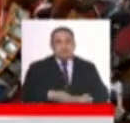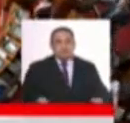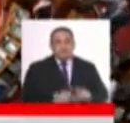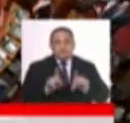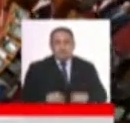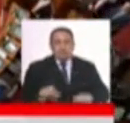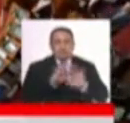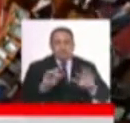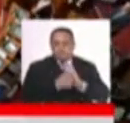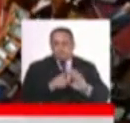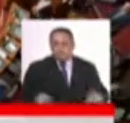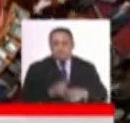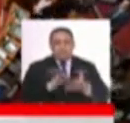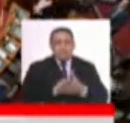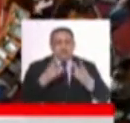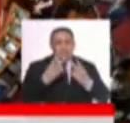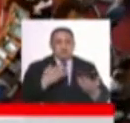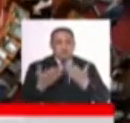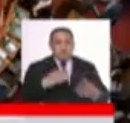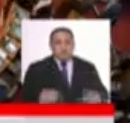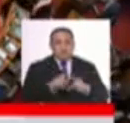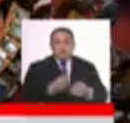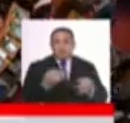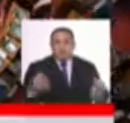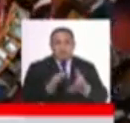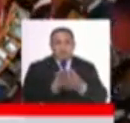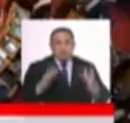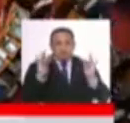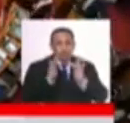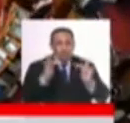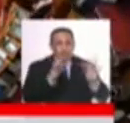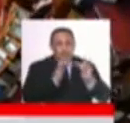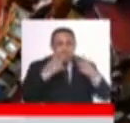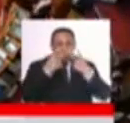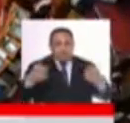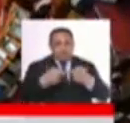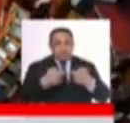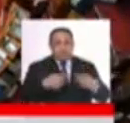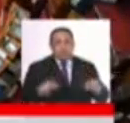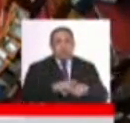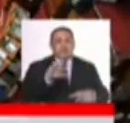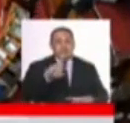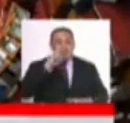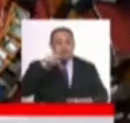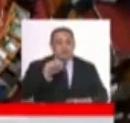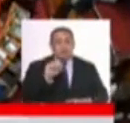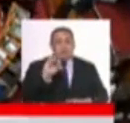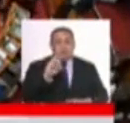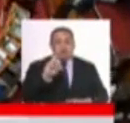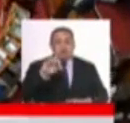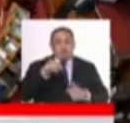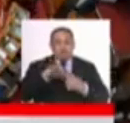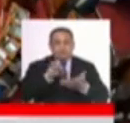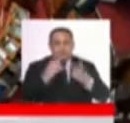está Patricia Benavides, la fiscal de la Nación, que ha llegado para la juramentación, Pati. Sí, ahí vamos a ver cuál es el papel. Me